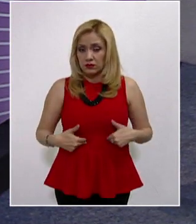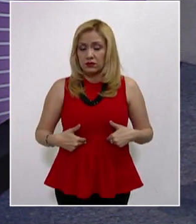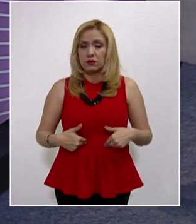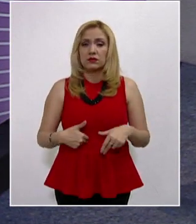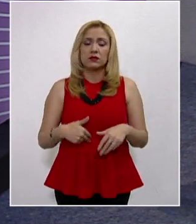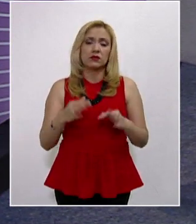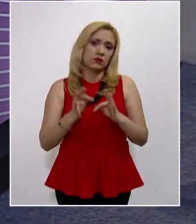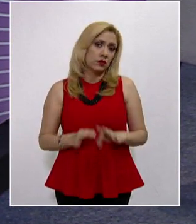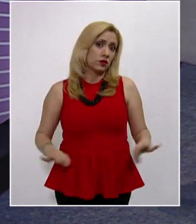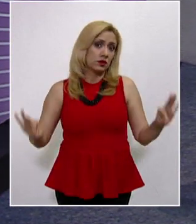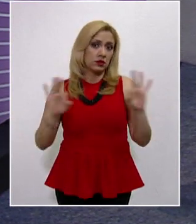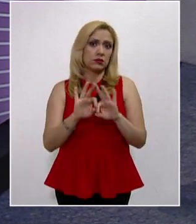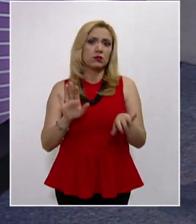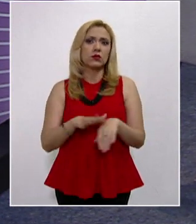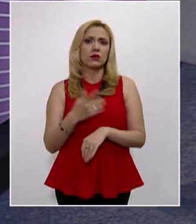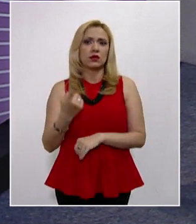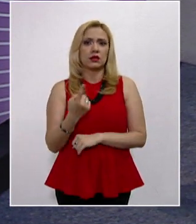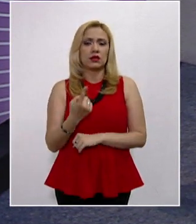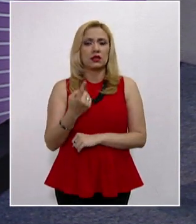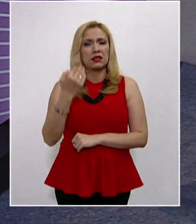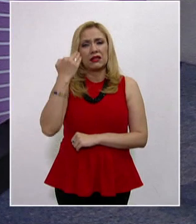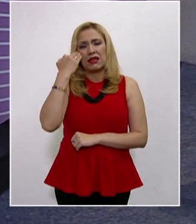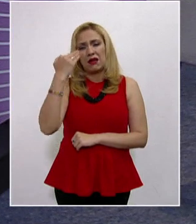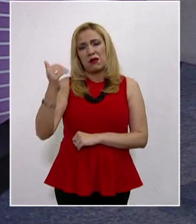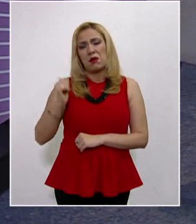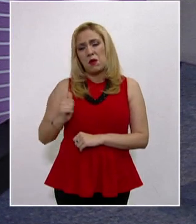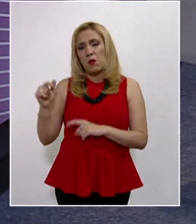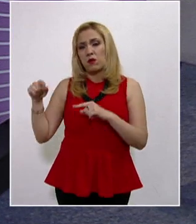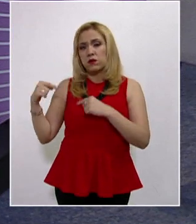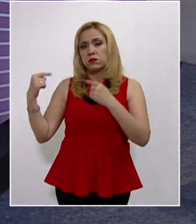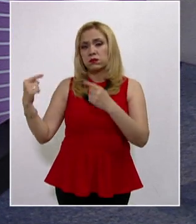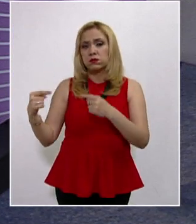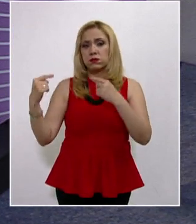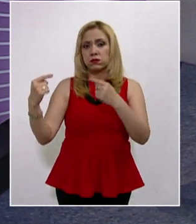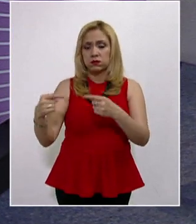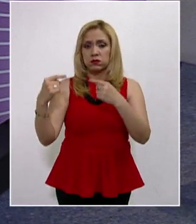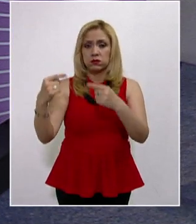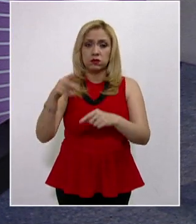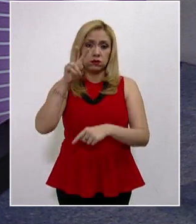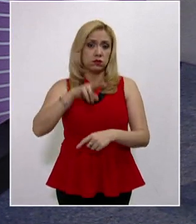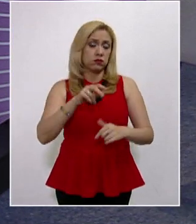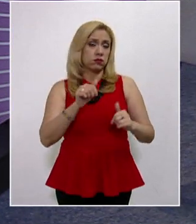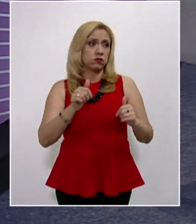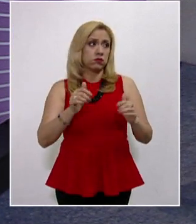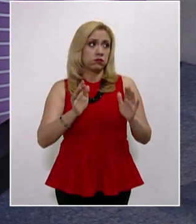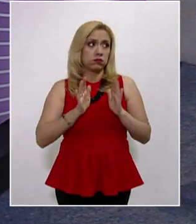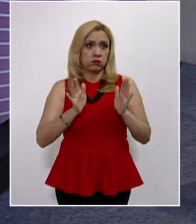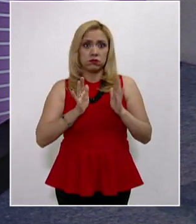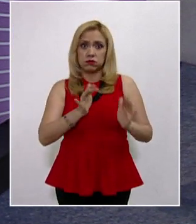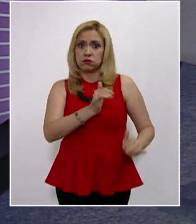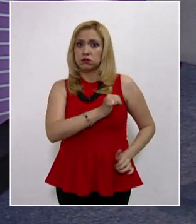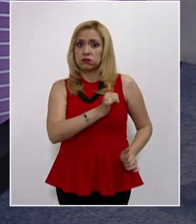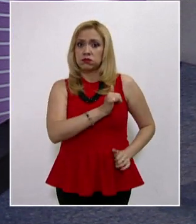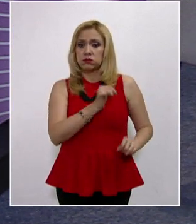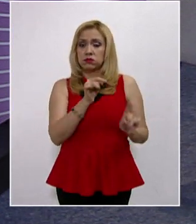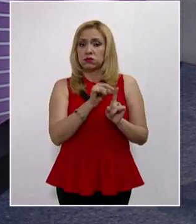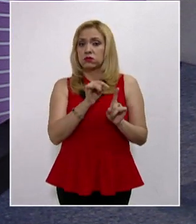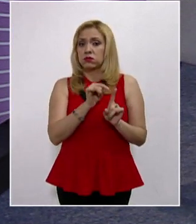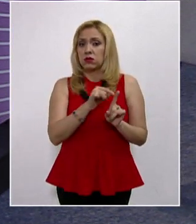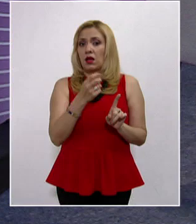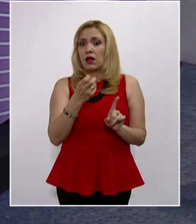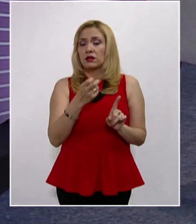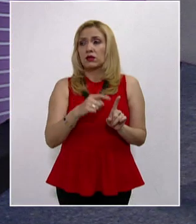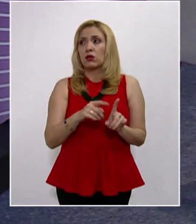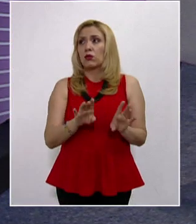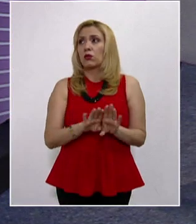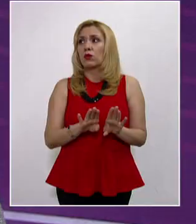central porque por mucho tiempo fue documentado que el foro militar no era, o los procesos que se